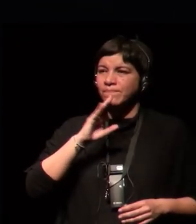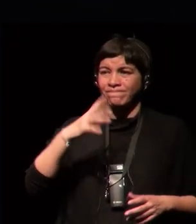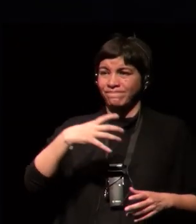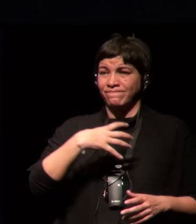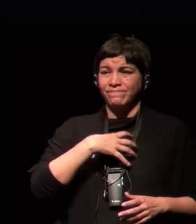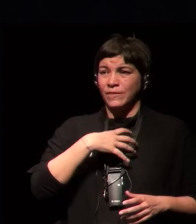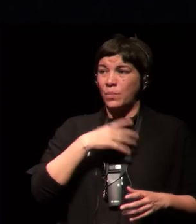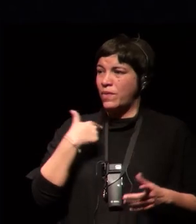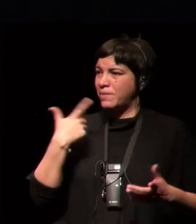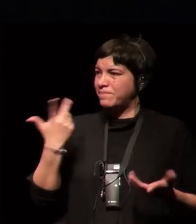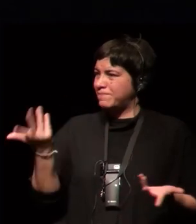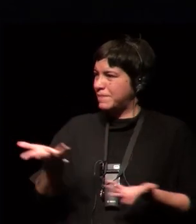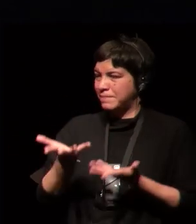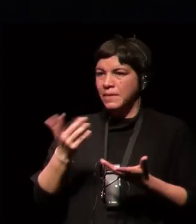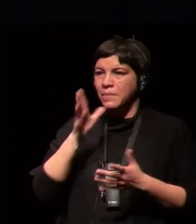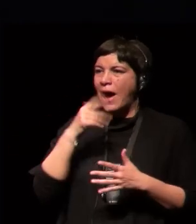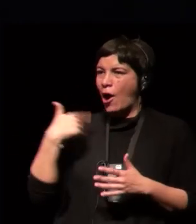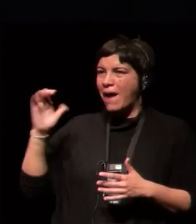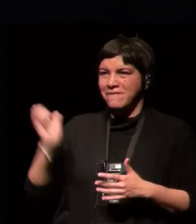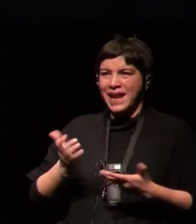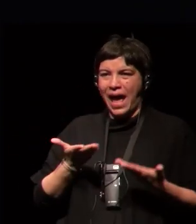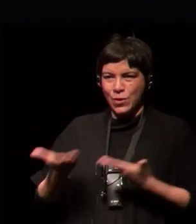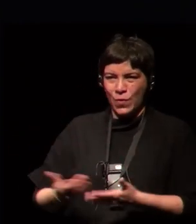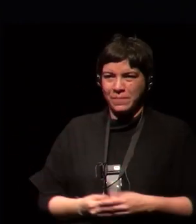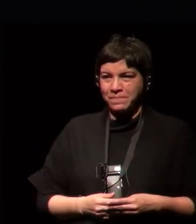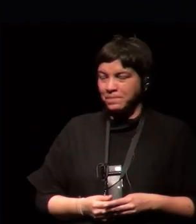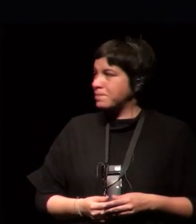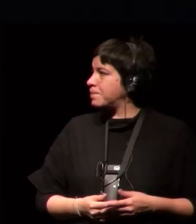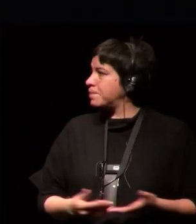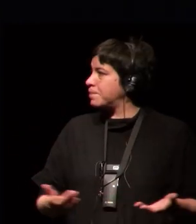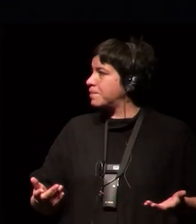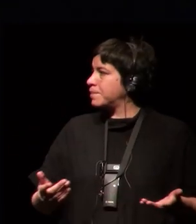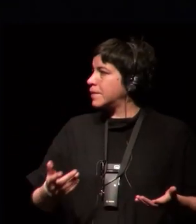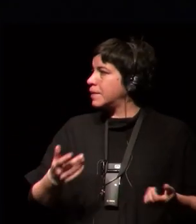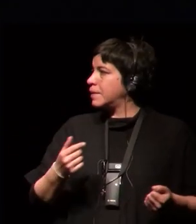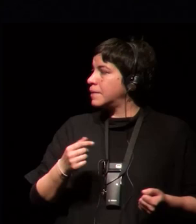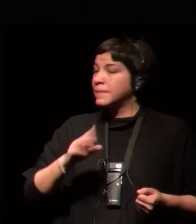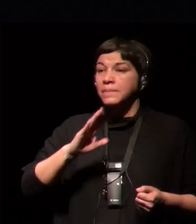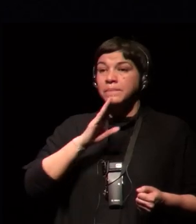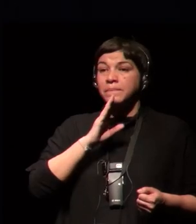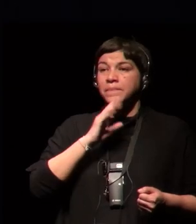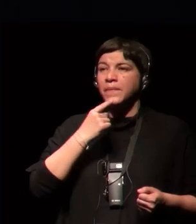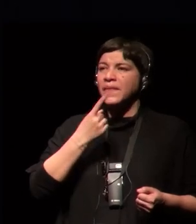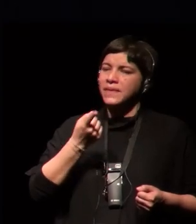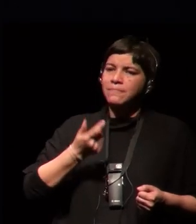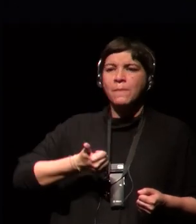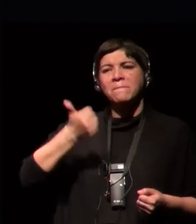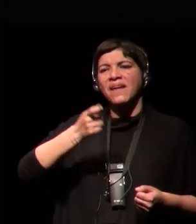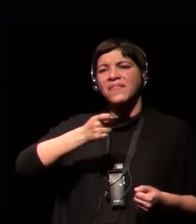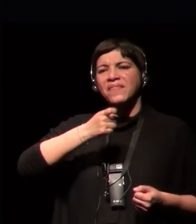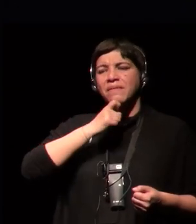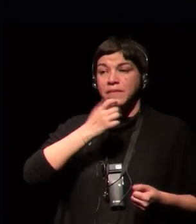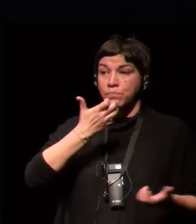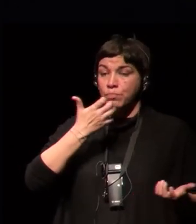me ayuda. Phrase, bien, pues decimos que es más difícil hacerle daño a alguien cuando conoce su historia. Y esto